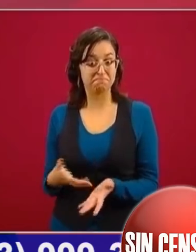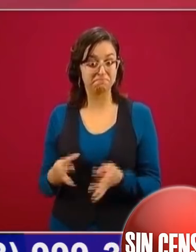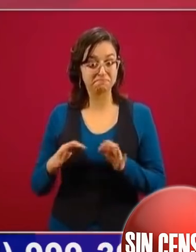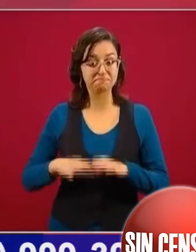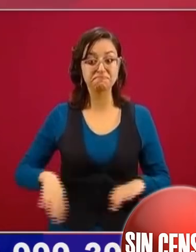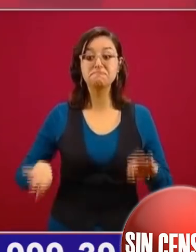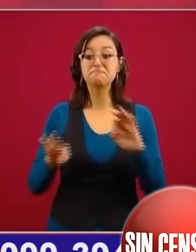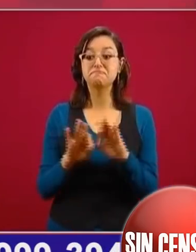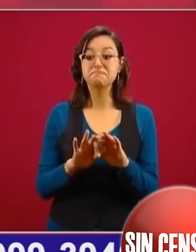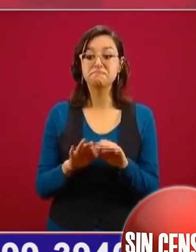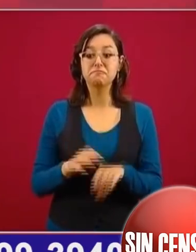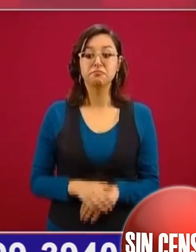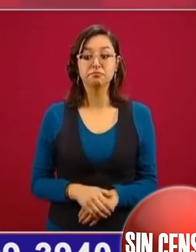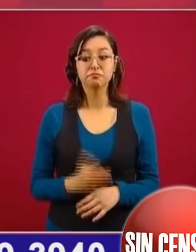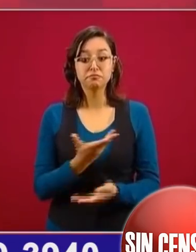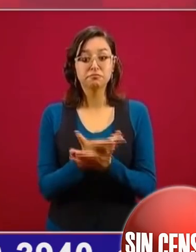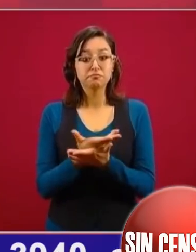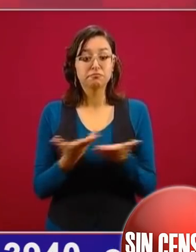con un gobierno